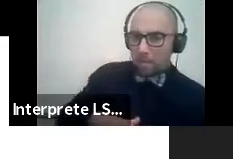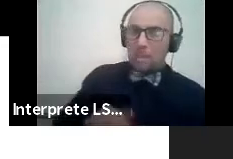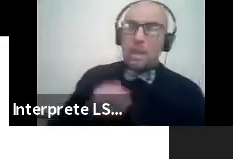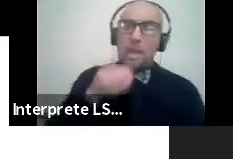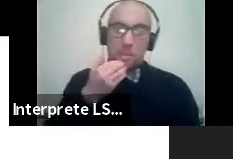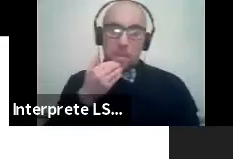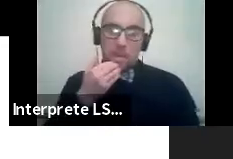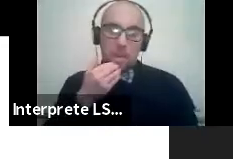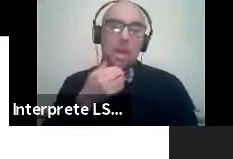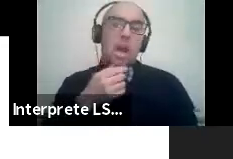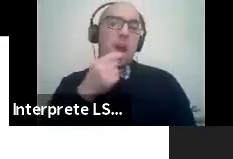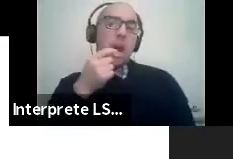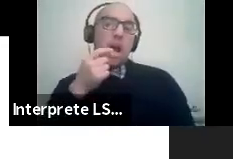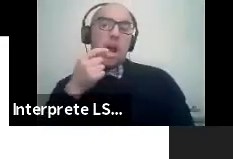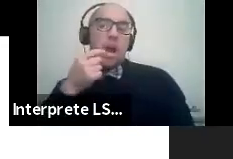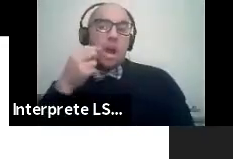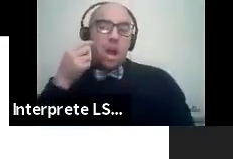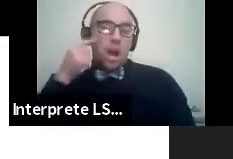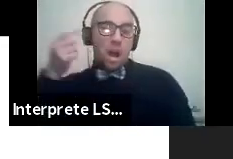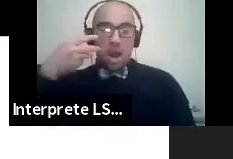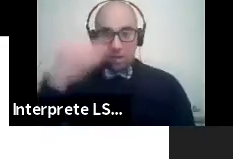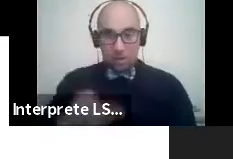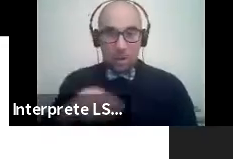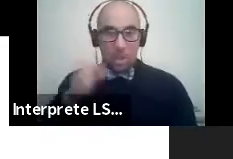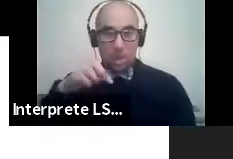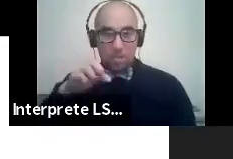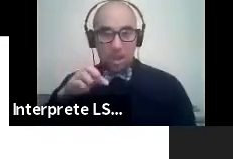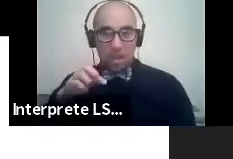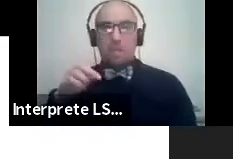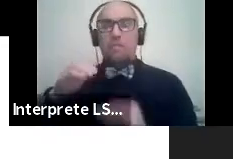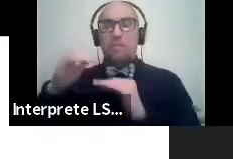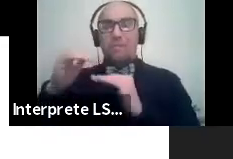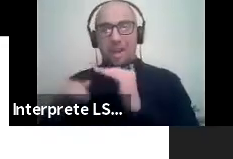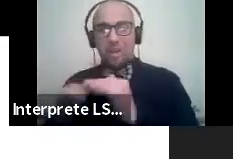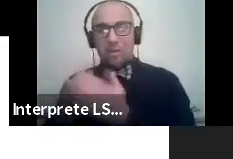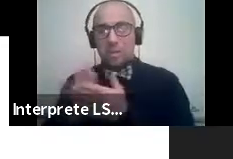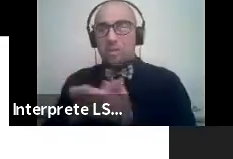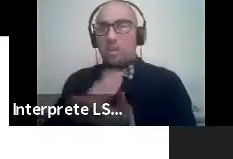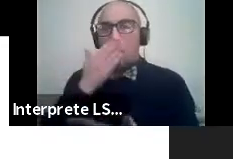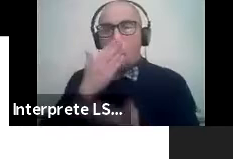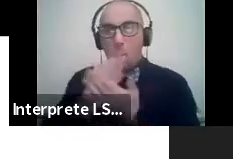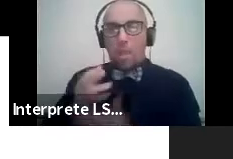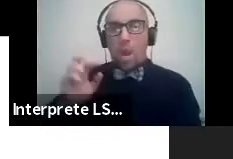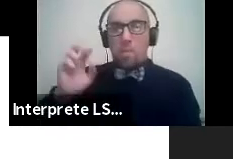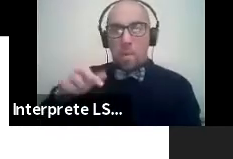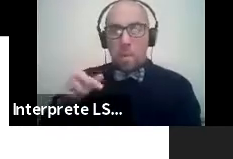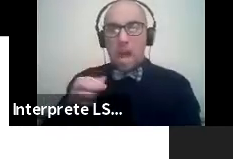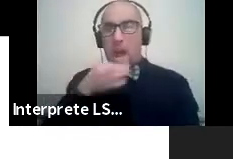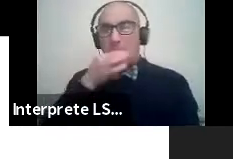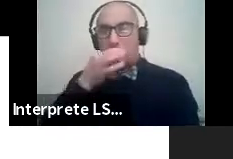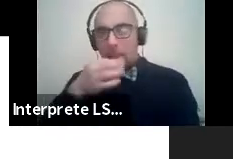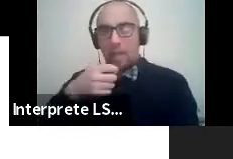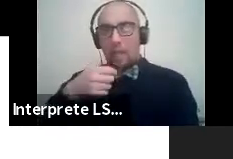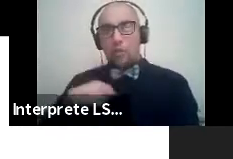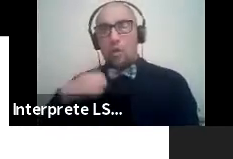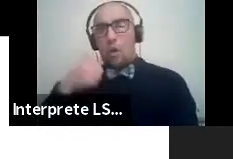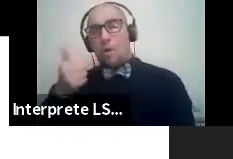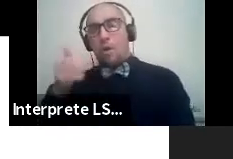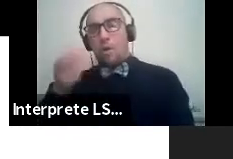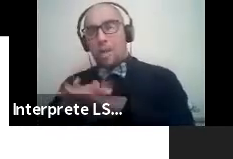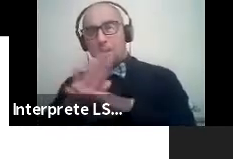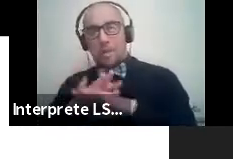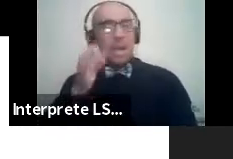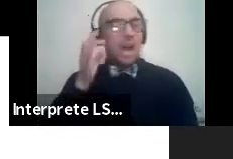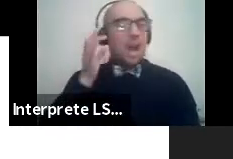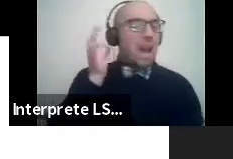del padre se relaciona de manera negativa. O sea, ¿qué quiere decir? Que mientras los padres piensan que son mejores para matemática, las niñas piensan